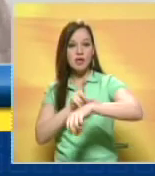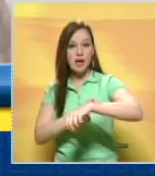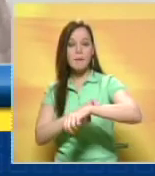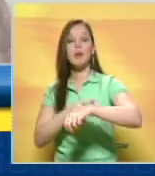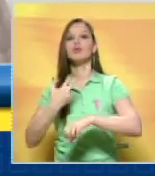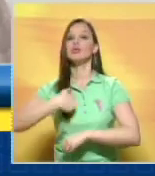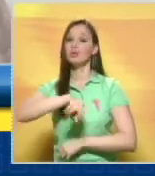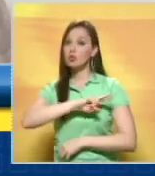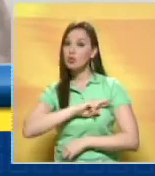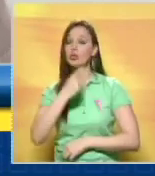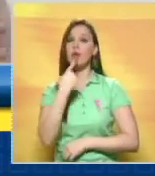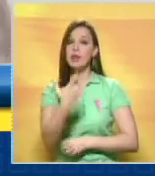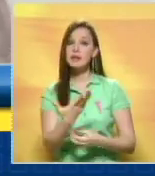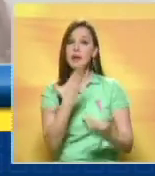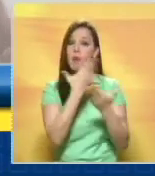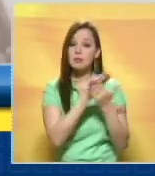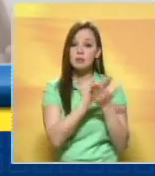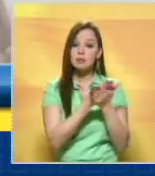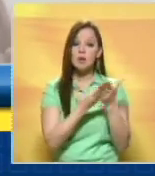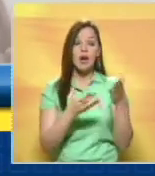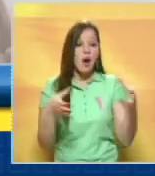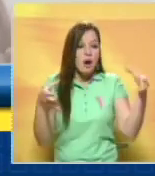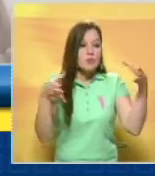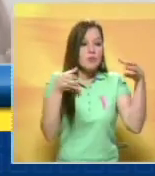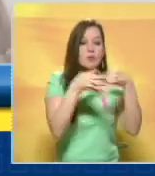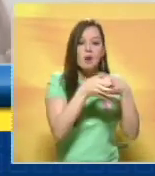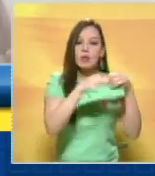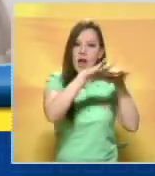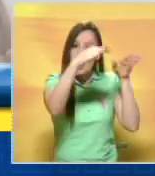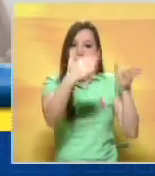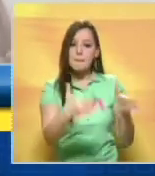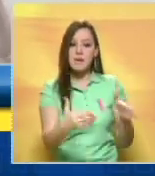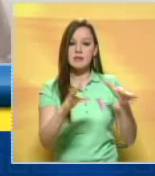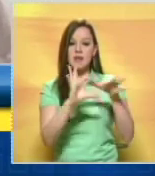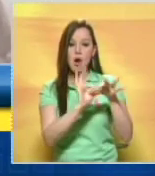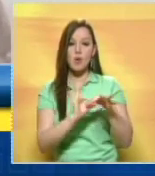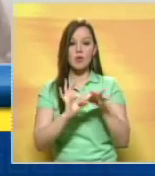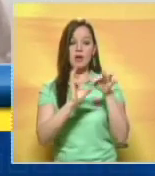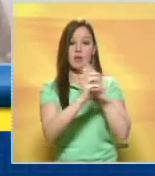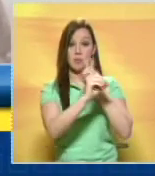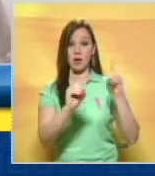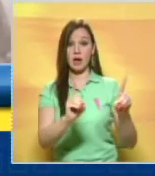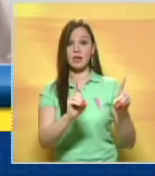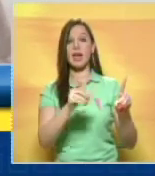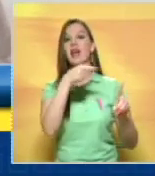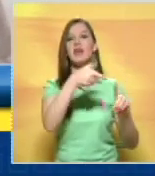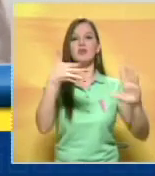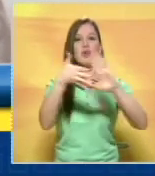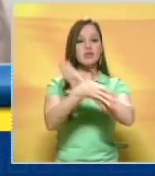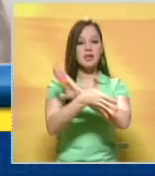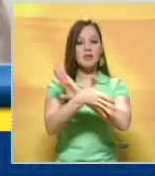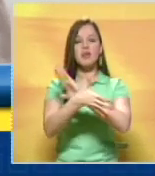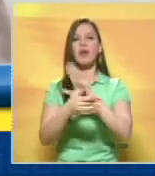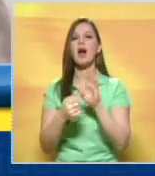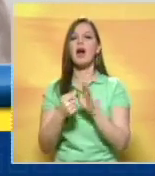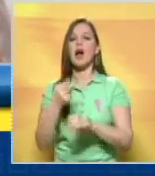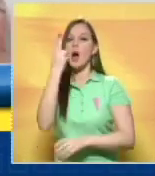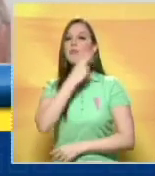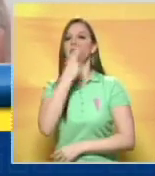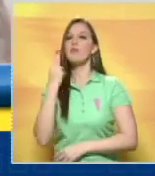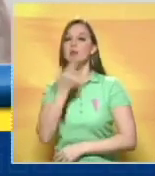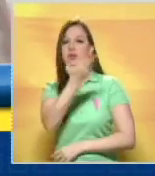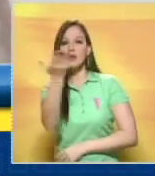de las fuerzas agrupadas en la Mesa de la Unidad Democrática, porque es un compromiso frente al país mantenernos unidos para